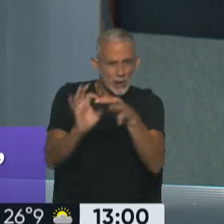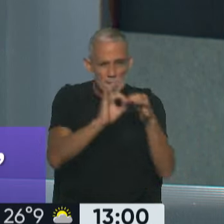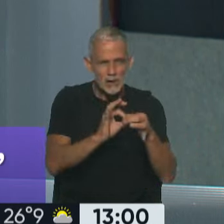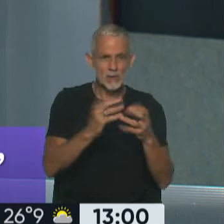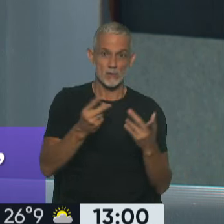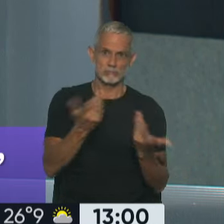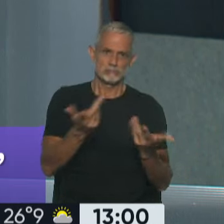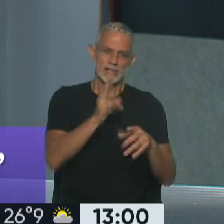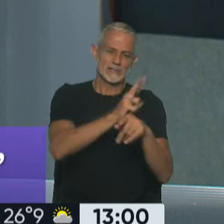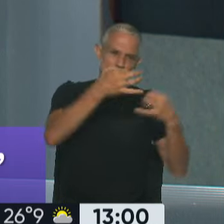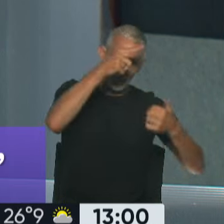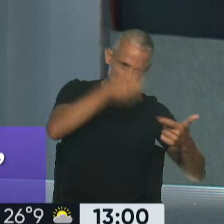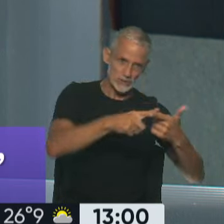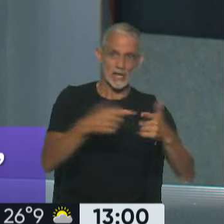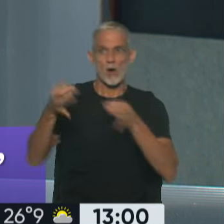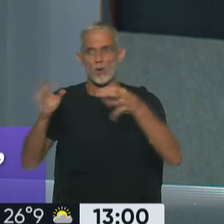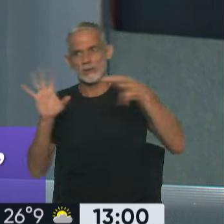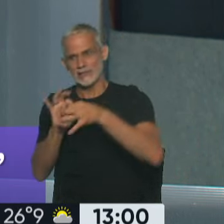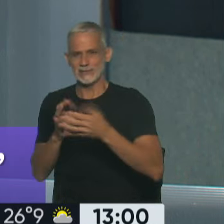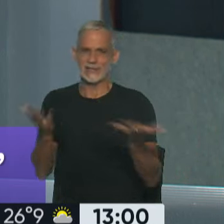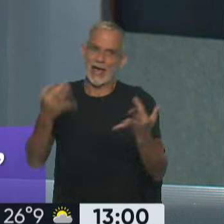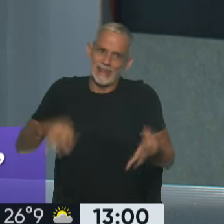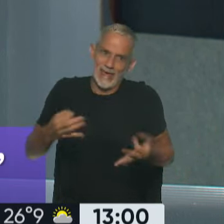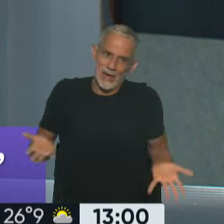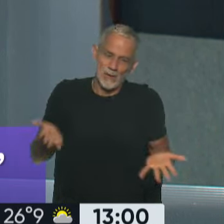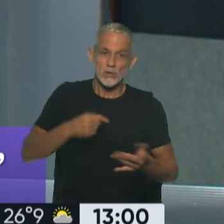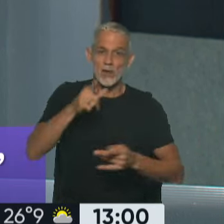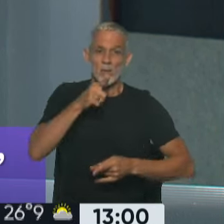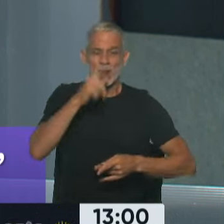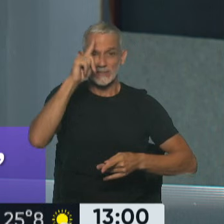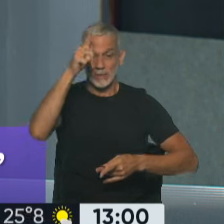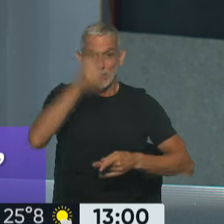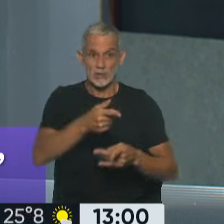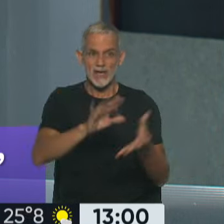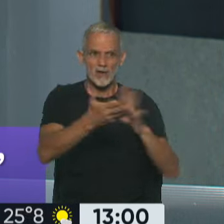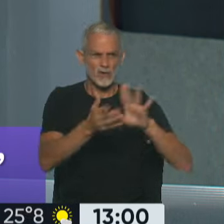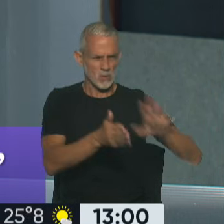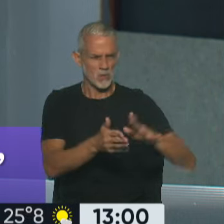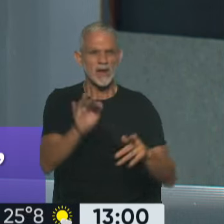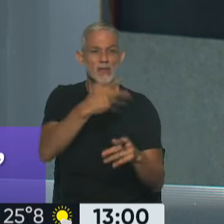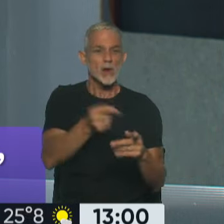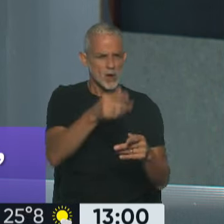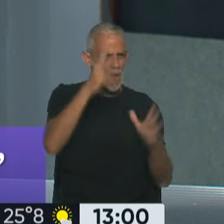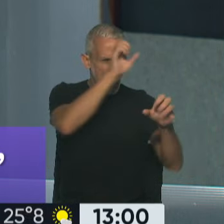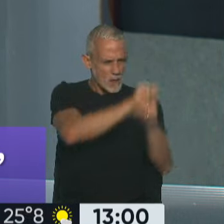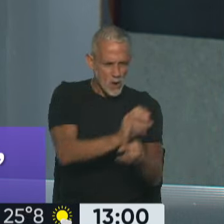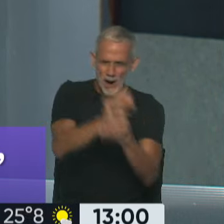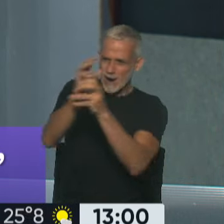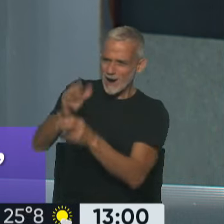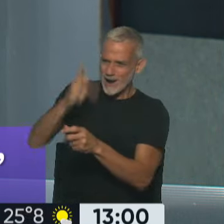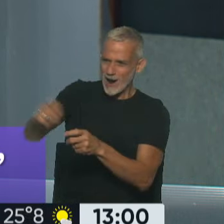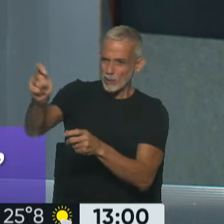entre la fuerza de seguridad y la justicia, parecería que las fuerzas de seguridad actúan de una manera y cuando llega un